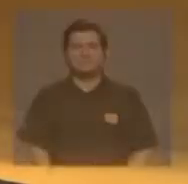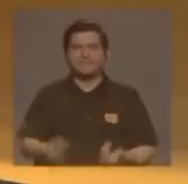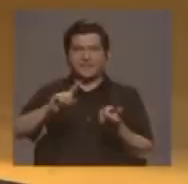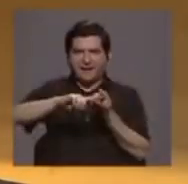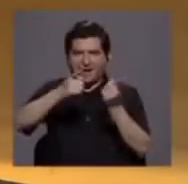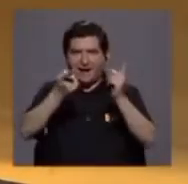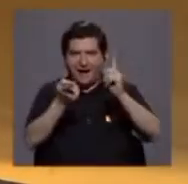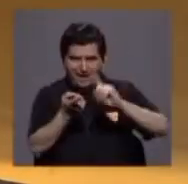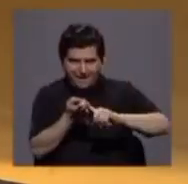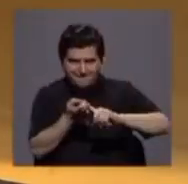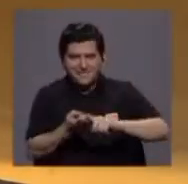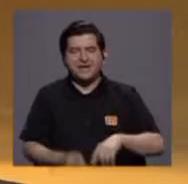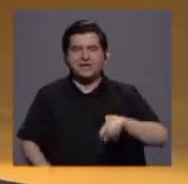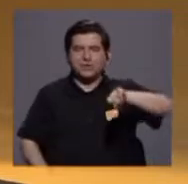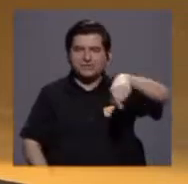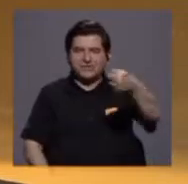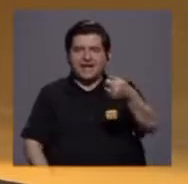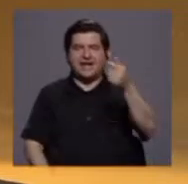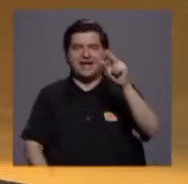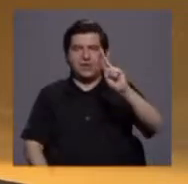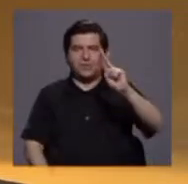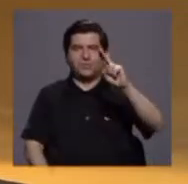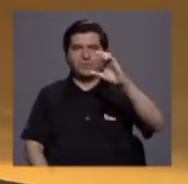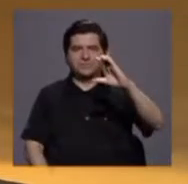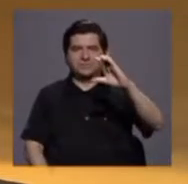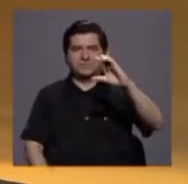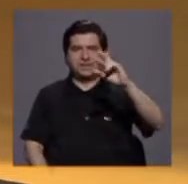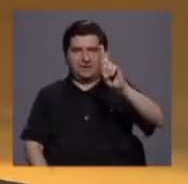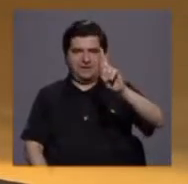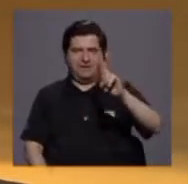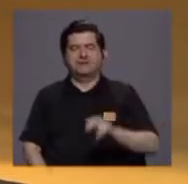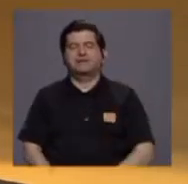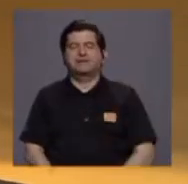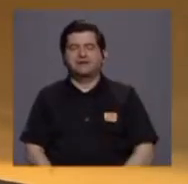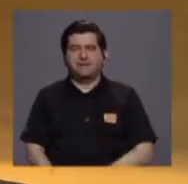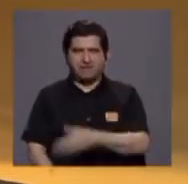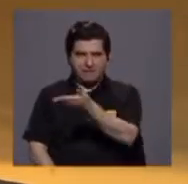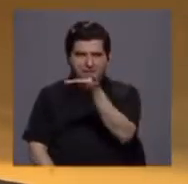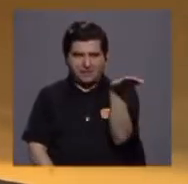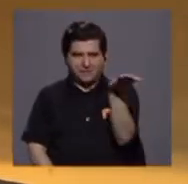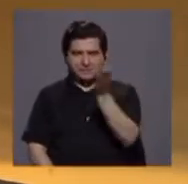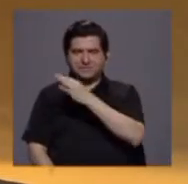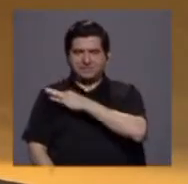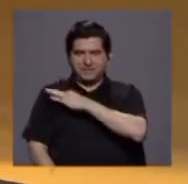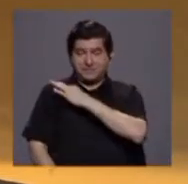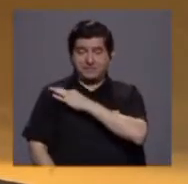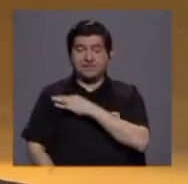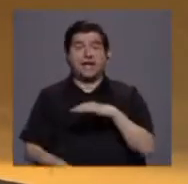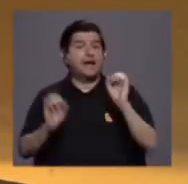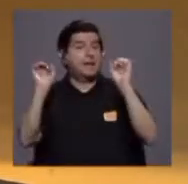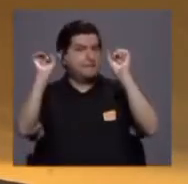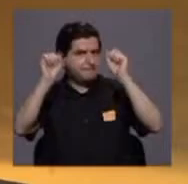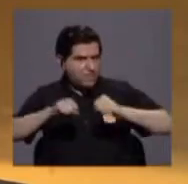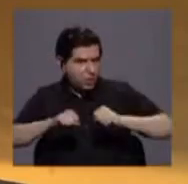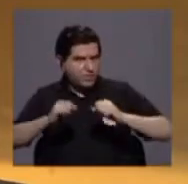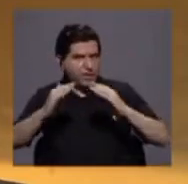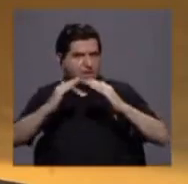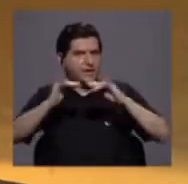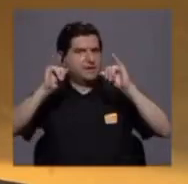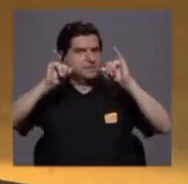Amigas y amigos de Canal UCR, los invitamos a que, si pueden, quédense en la